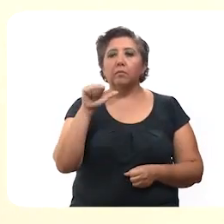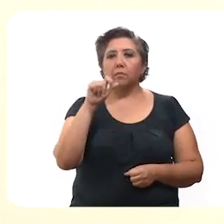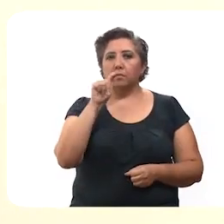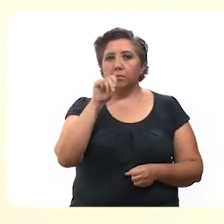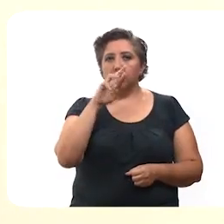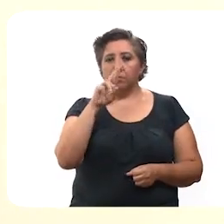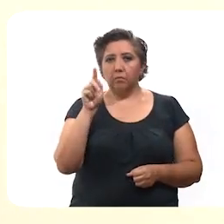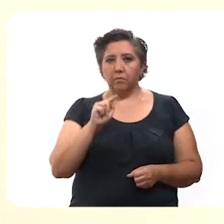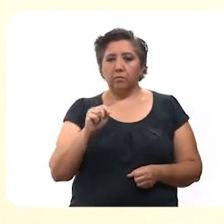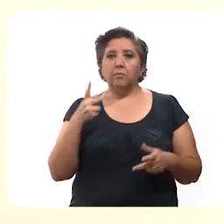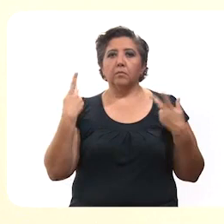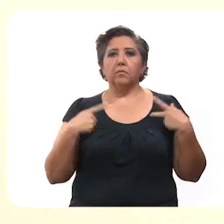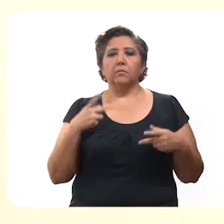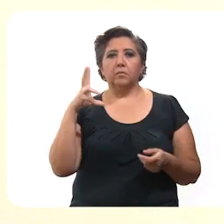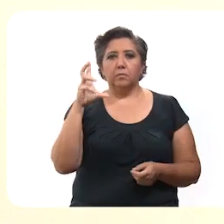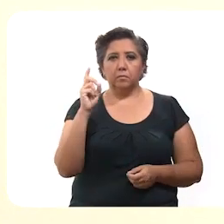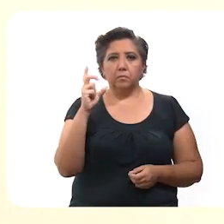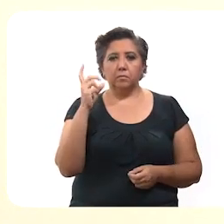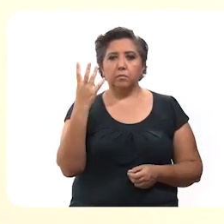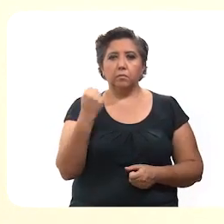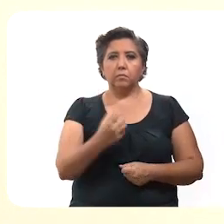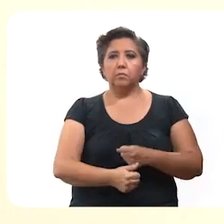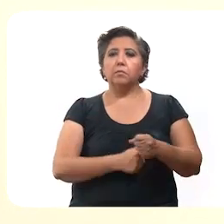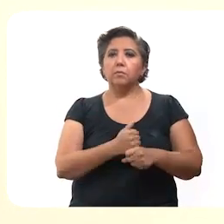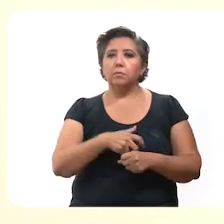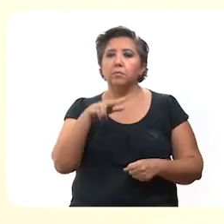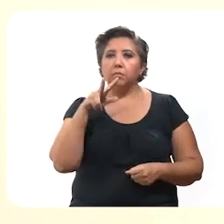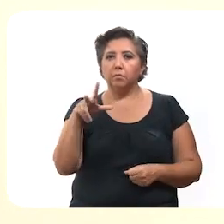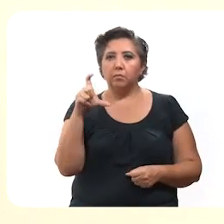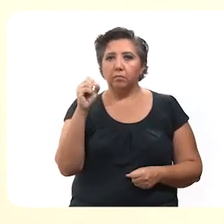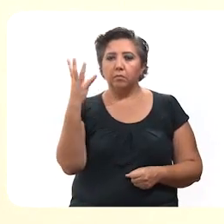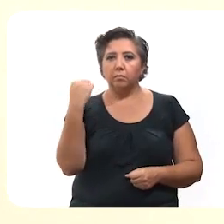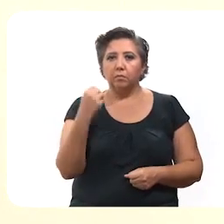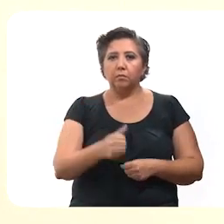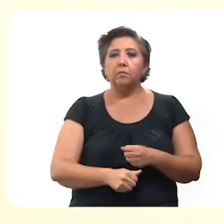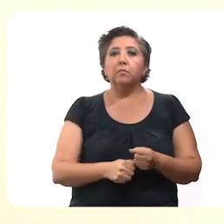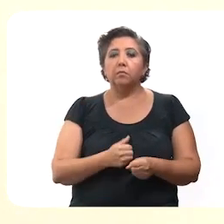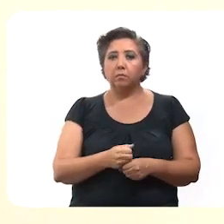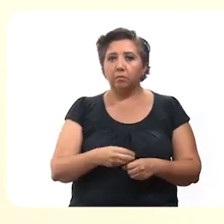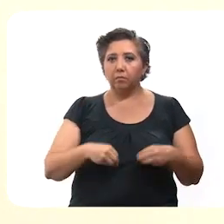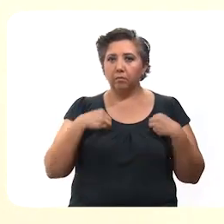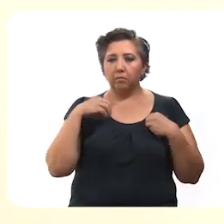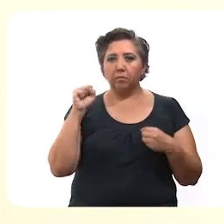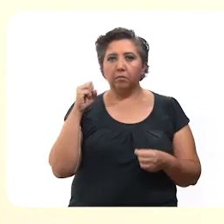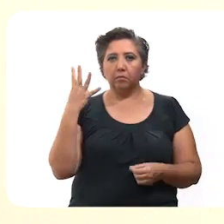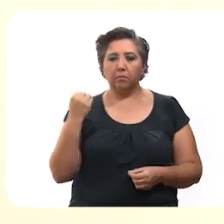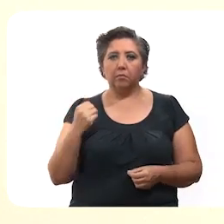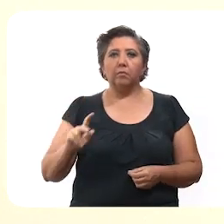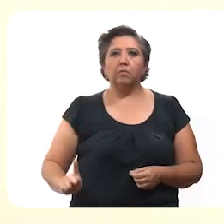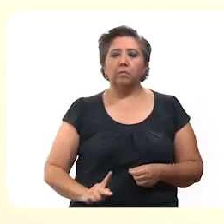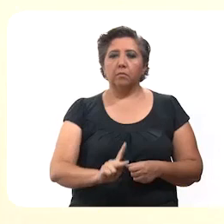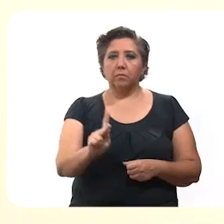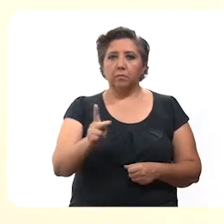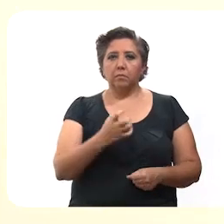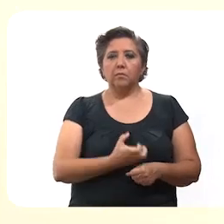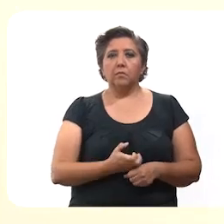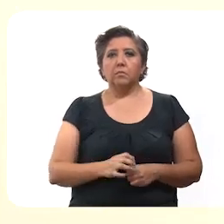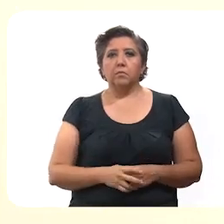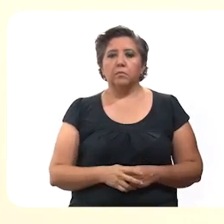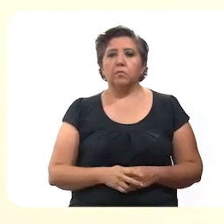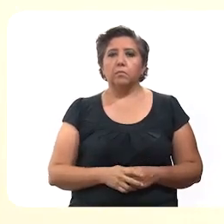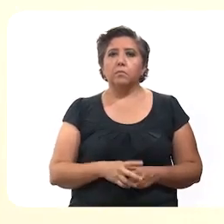farmacéutica AstraZeneca a personas de 30 a 39 años y de 18 a 29 años que viven en 69 municipios del interior del